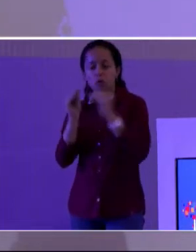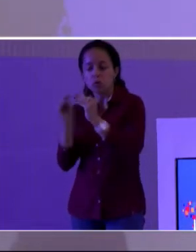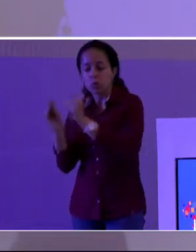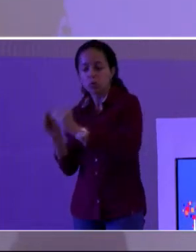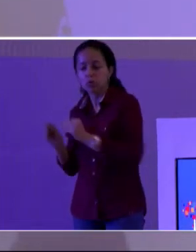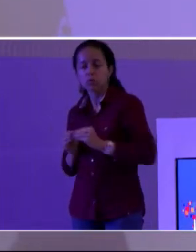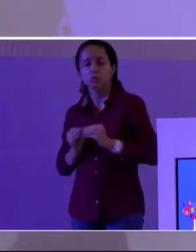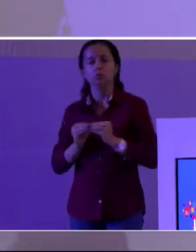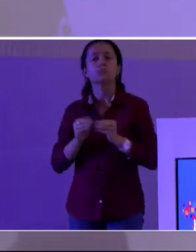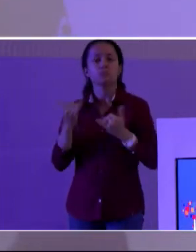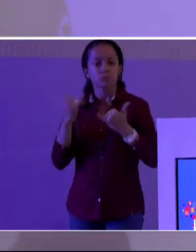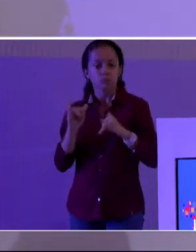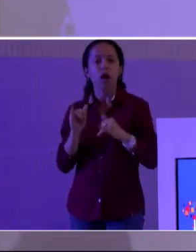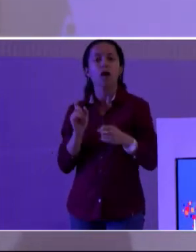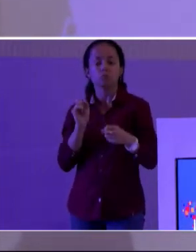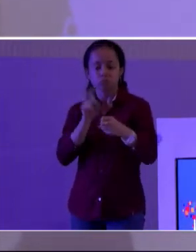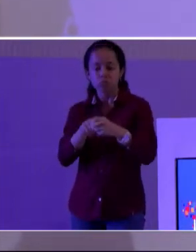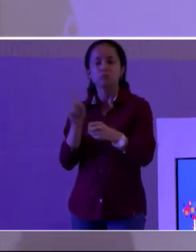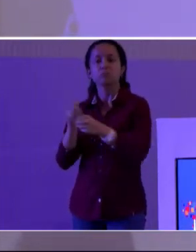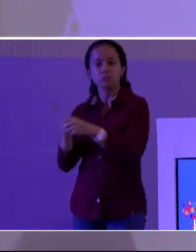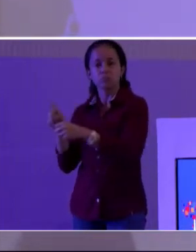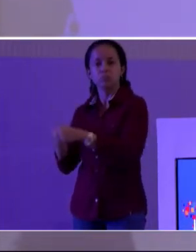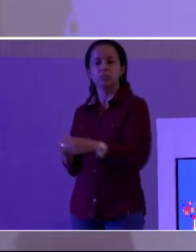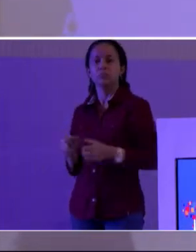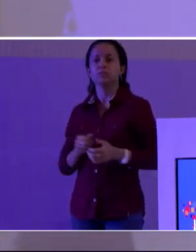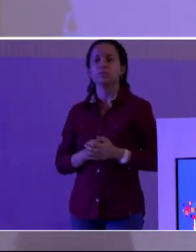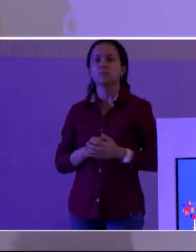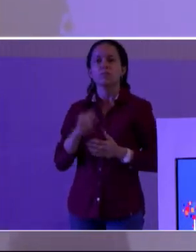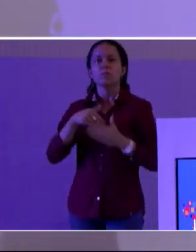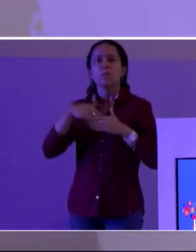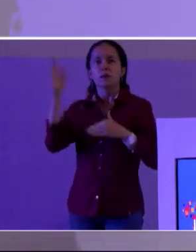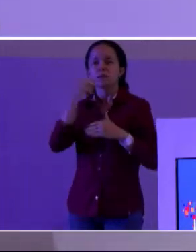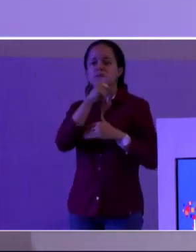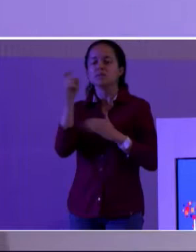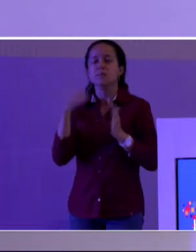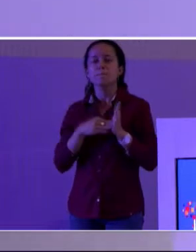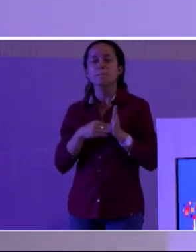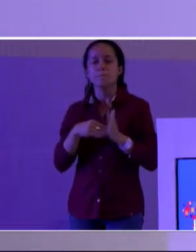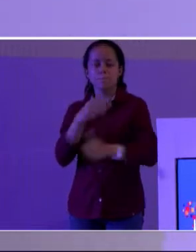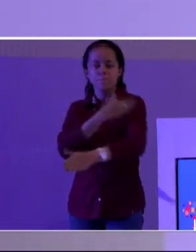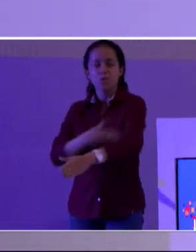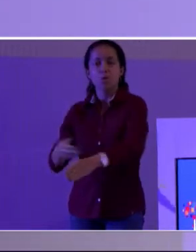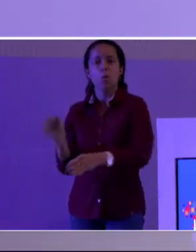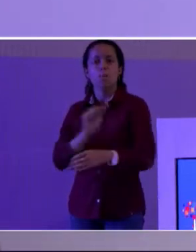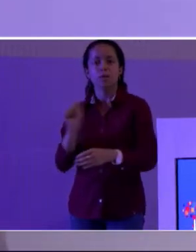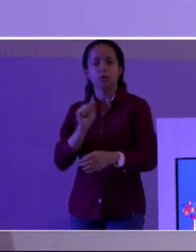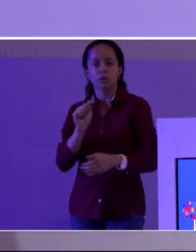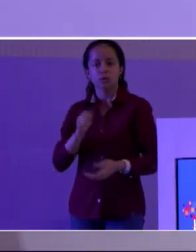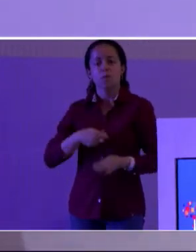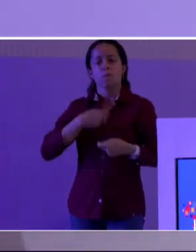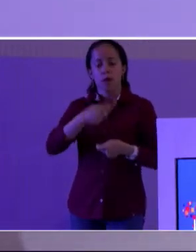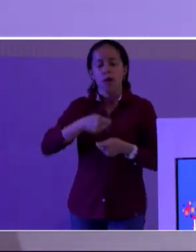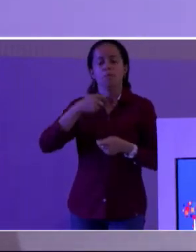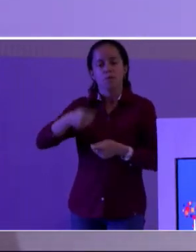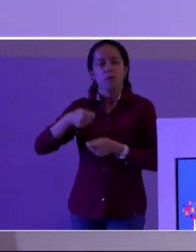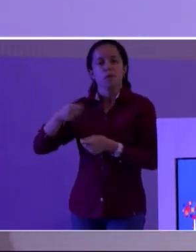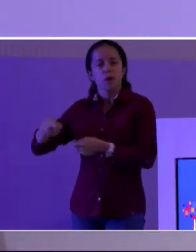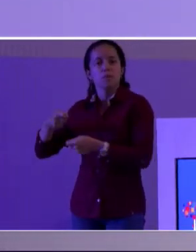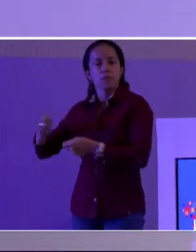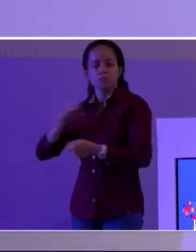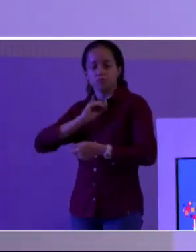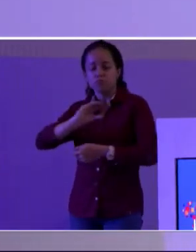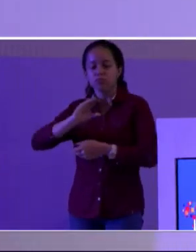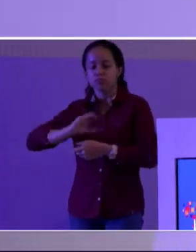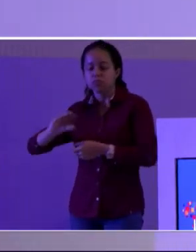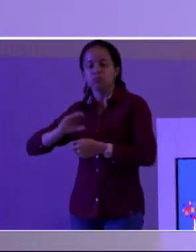que vienen siendo otorgadas por parte del gobierno nacional. Más de 100.000 millones de pesos dados en esas rentas básicas y esas asignaciones